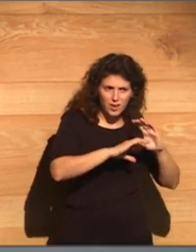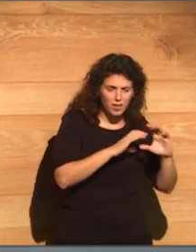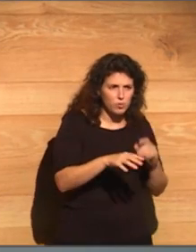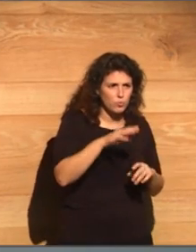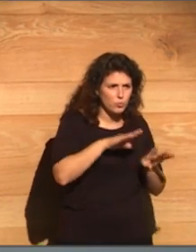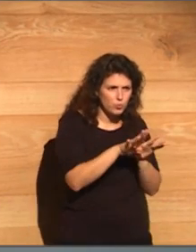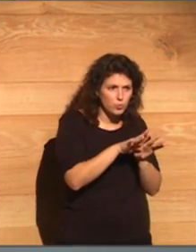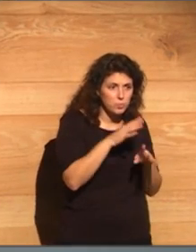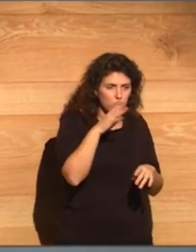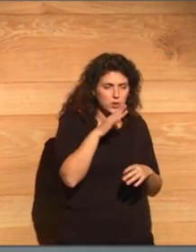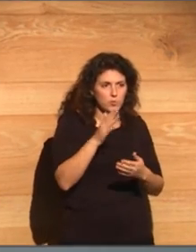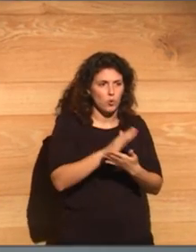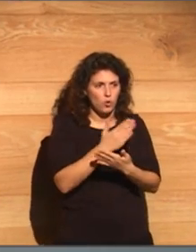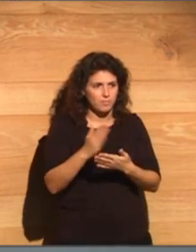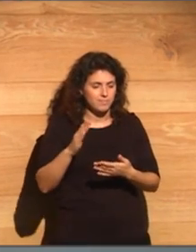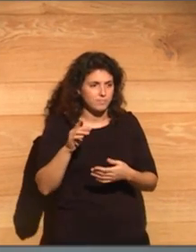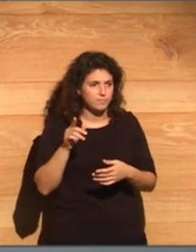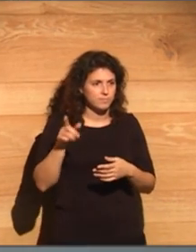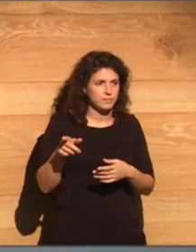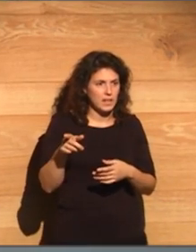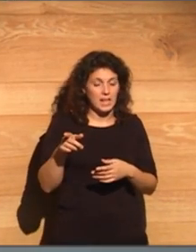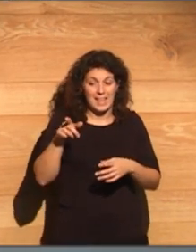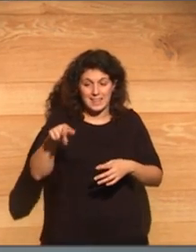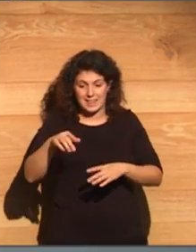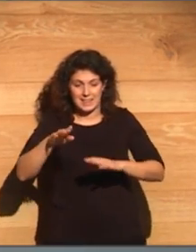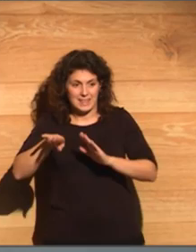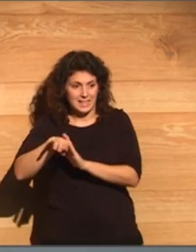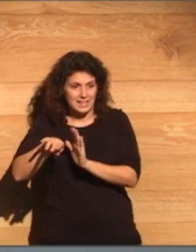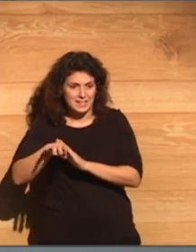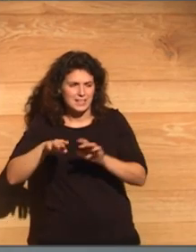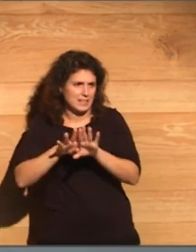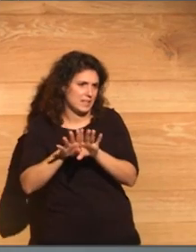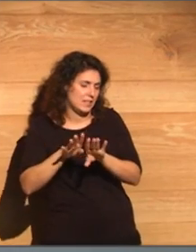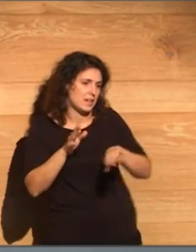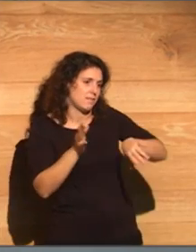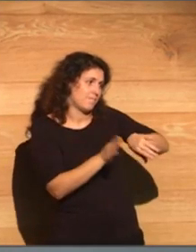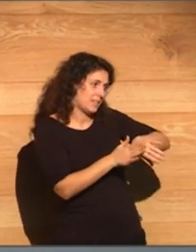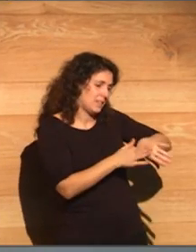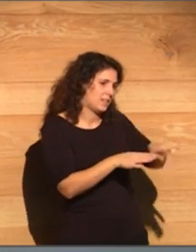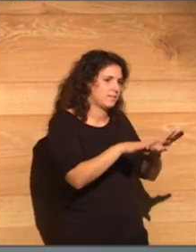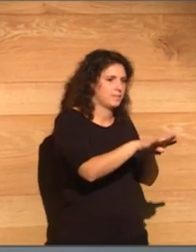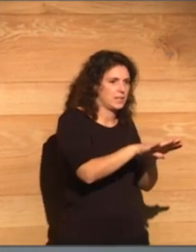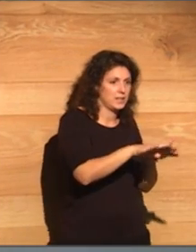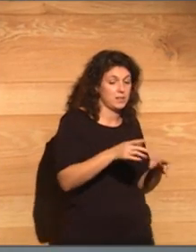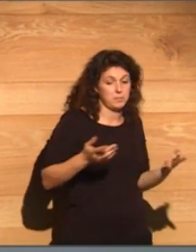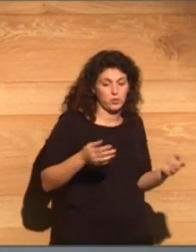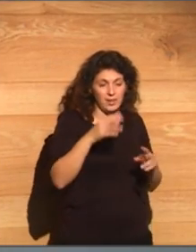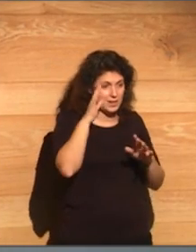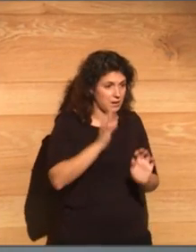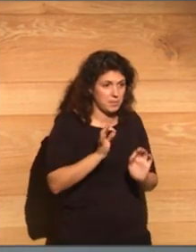estaba en el lado correcto, las críticas de la prensa de derecha me criticaban por exactamente lo mismo, y él estaba absolutamente feliz. Si evidentemente